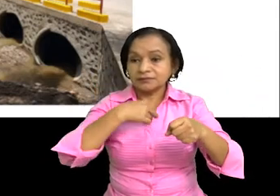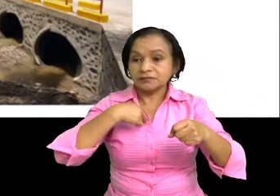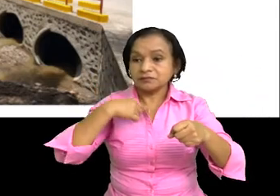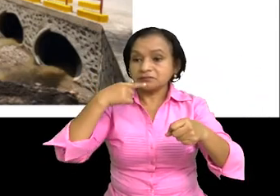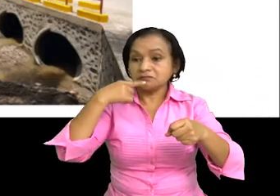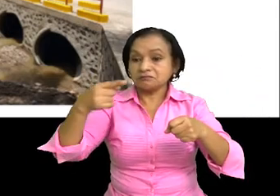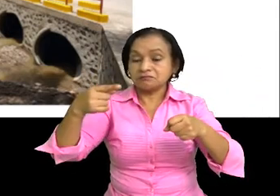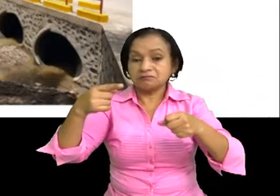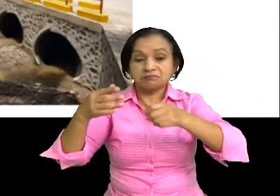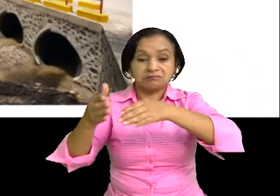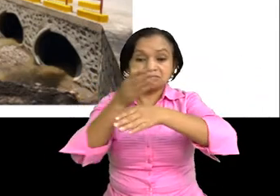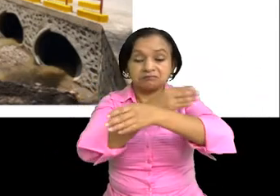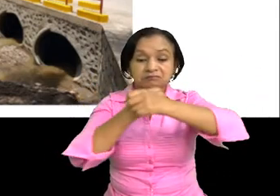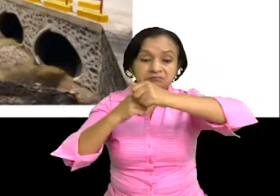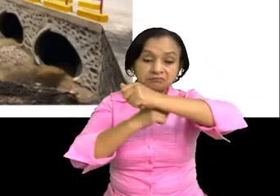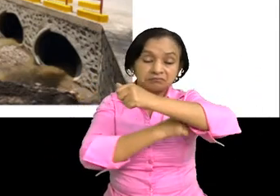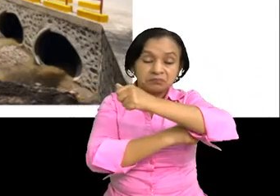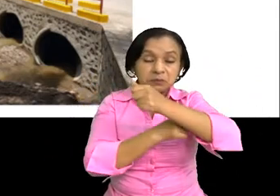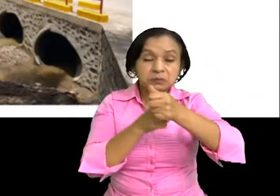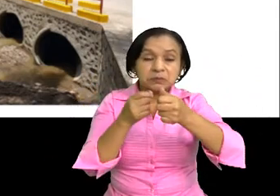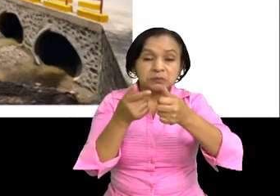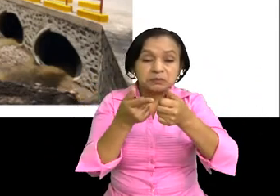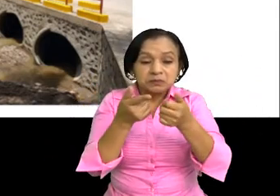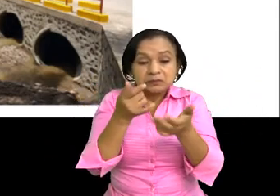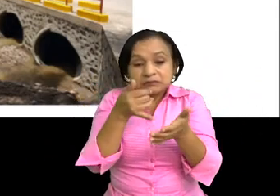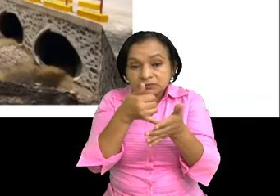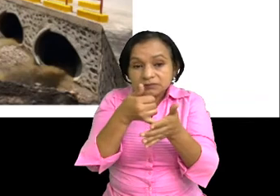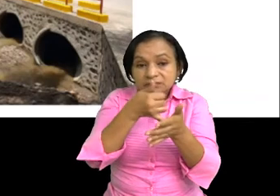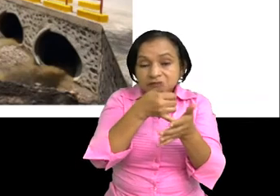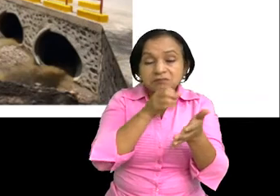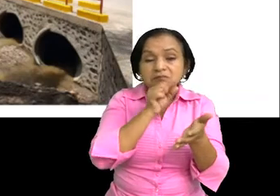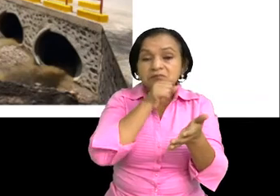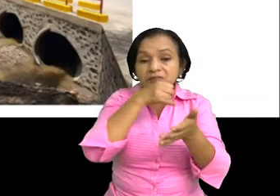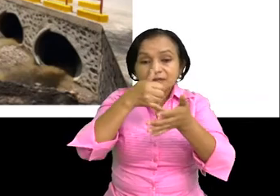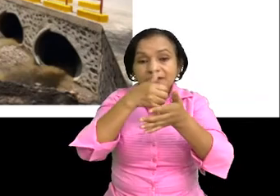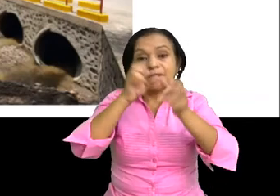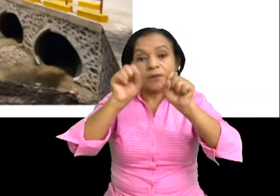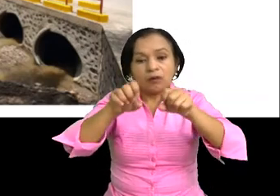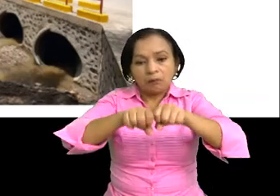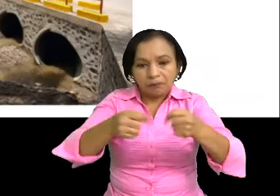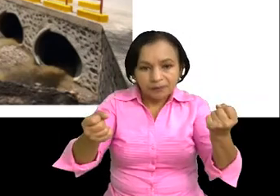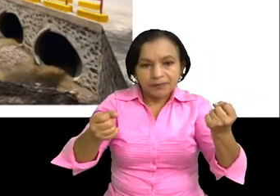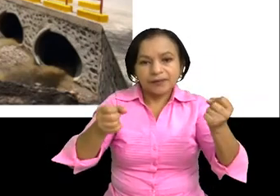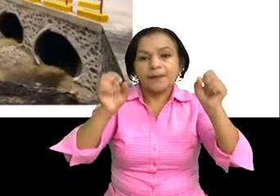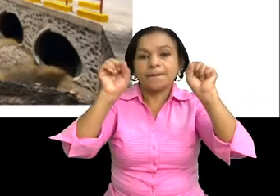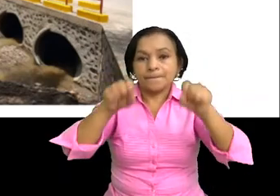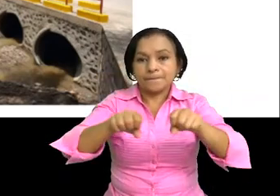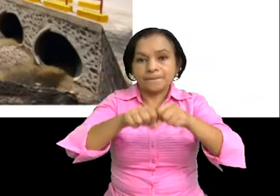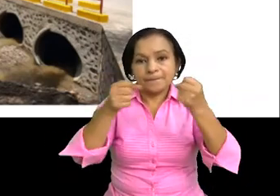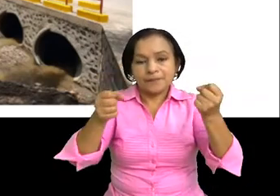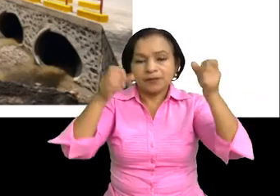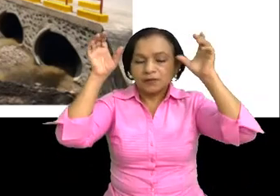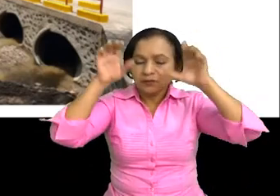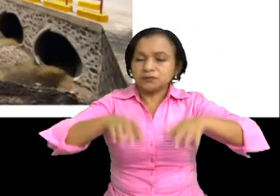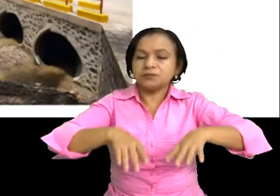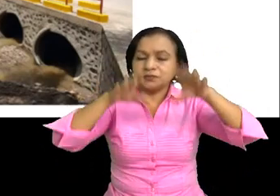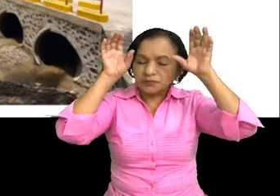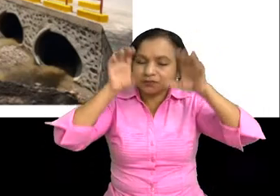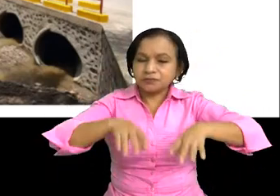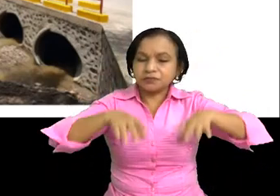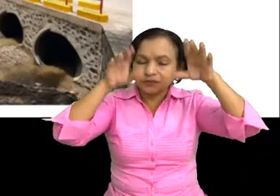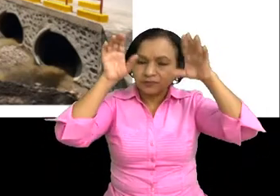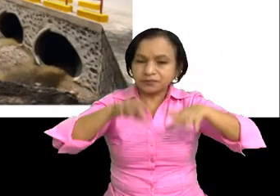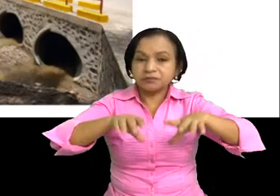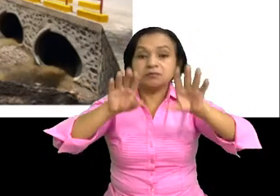la obra que existía era muy modesta, ya era viejita, ¿verdad? Y las lluvias cada vez son más